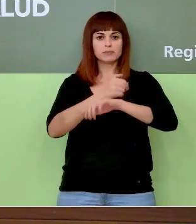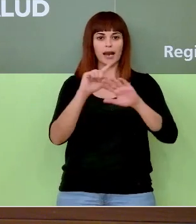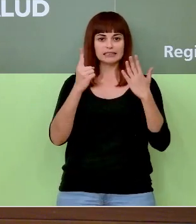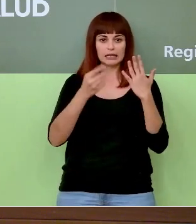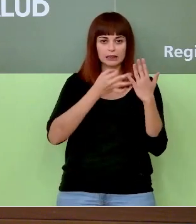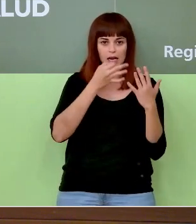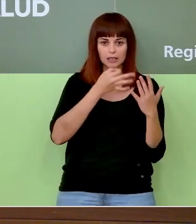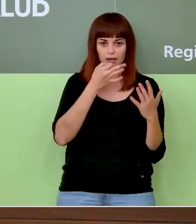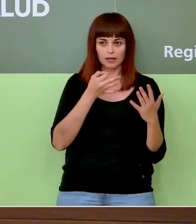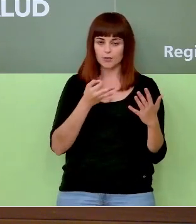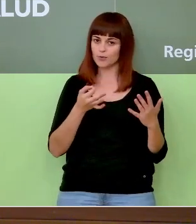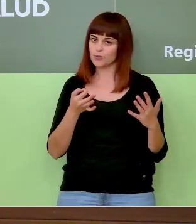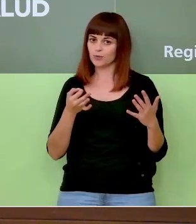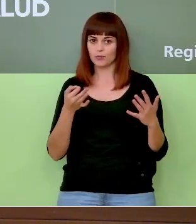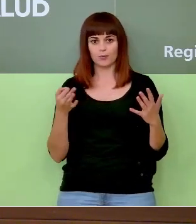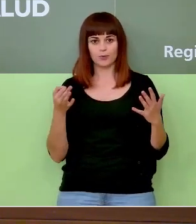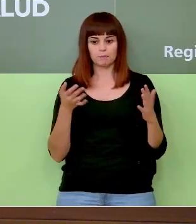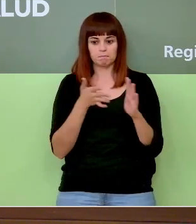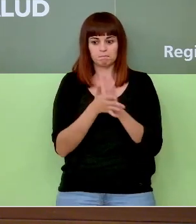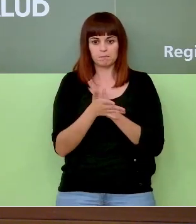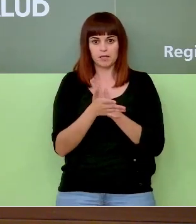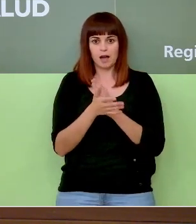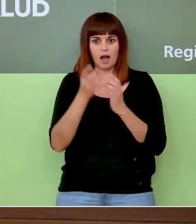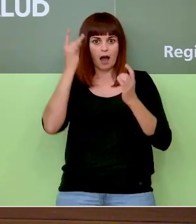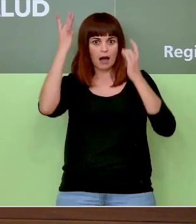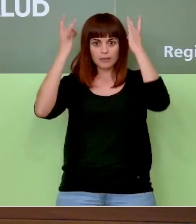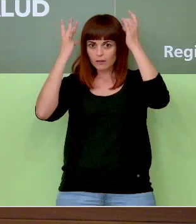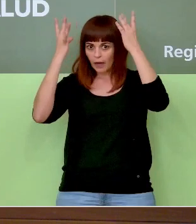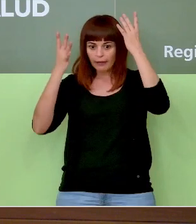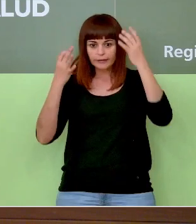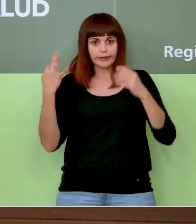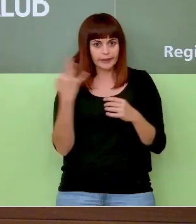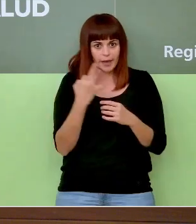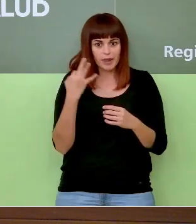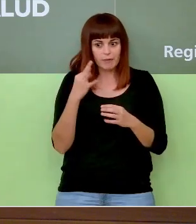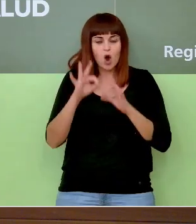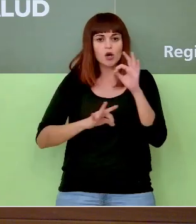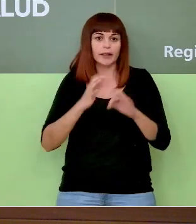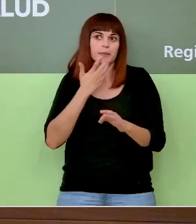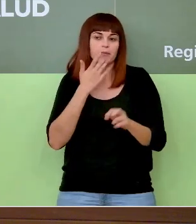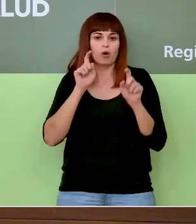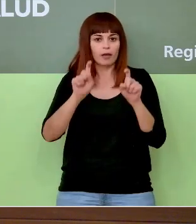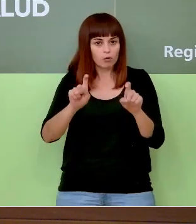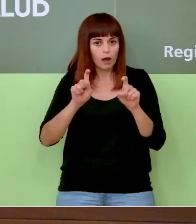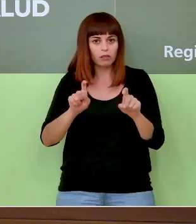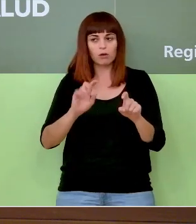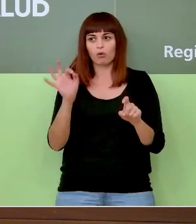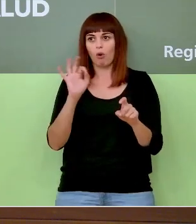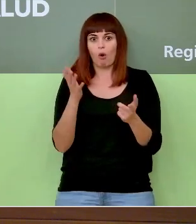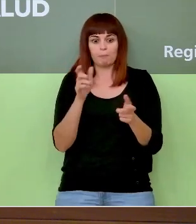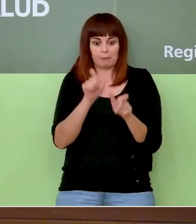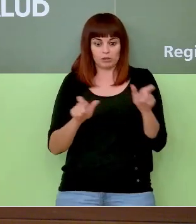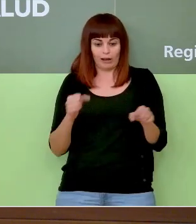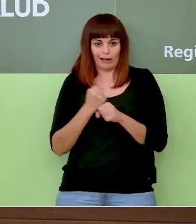tarde, estaríamos dejando fuera un montón de actividades de las que son imprescindibles de realizar, como es la educación o como es muchas